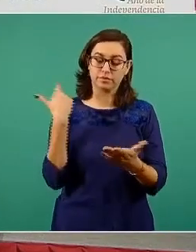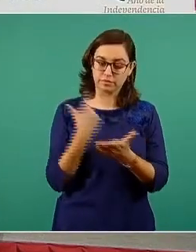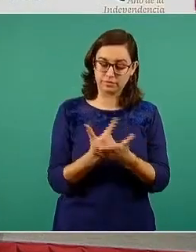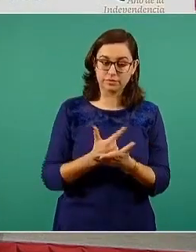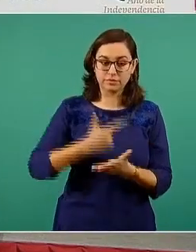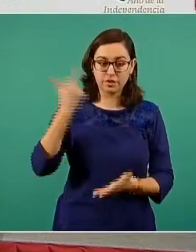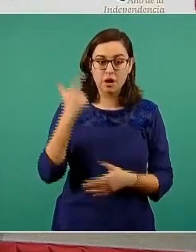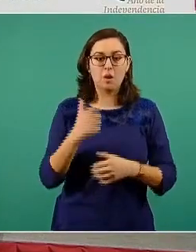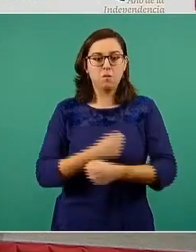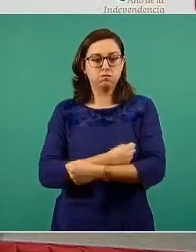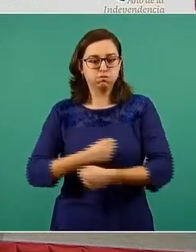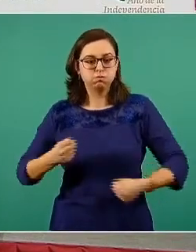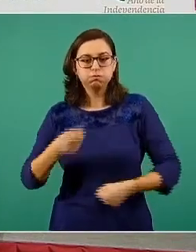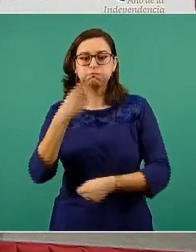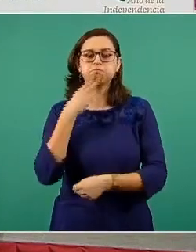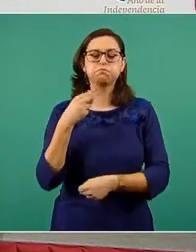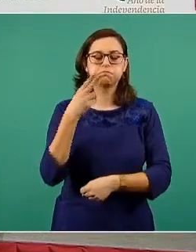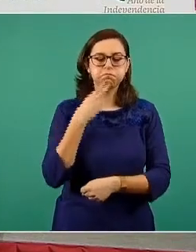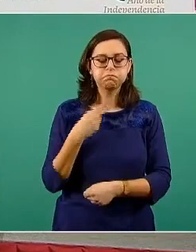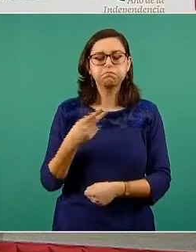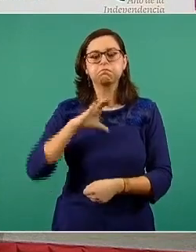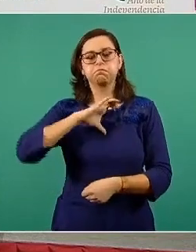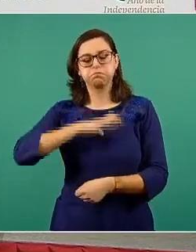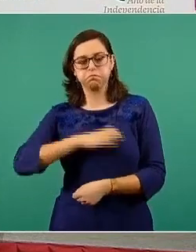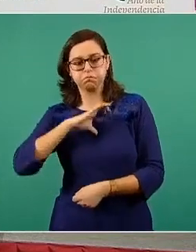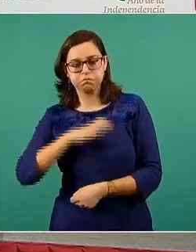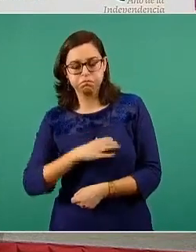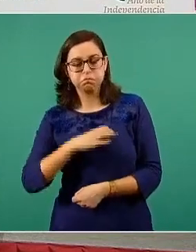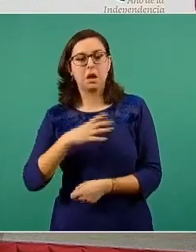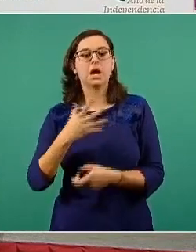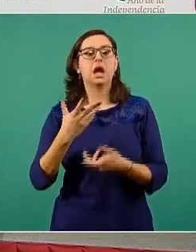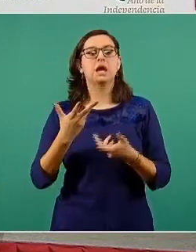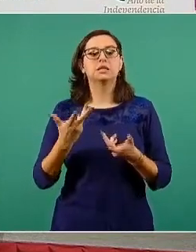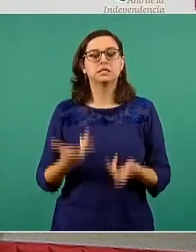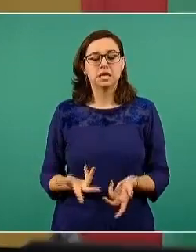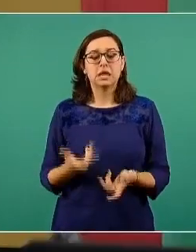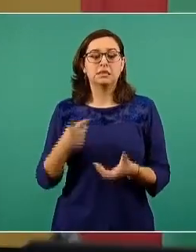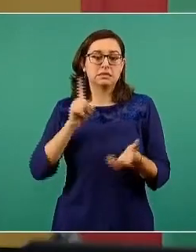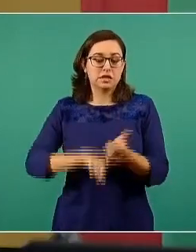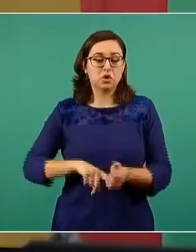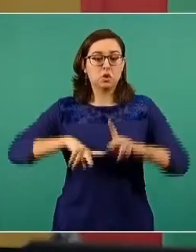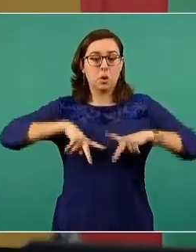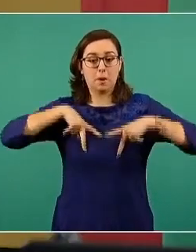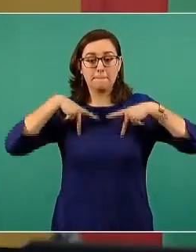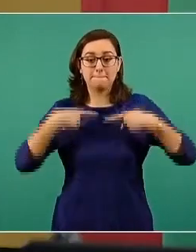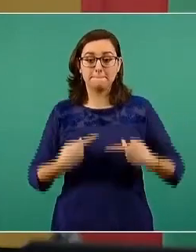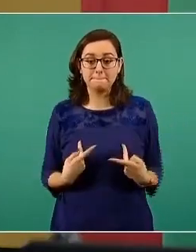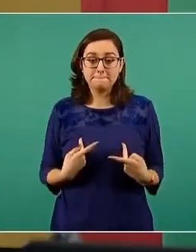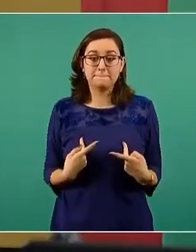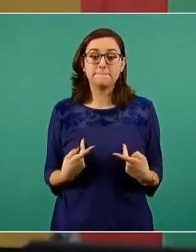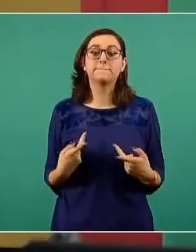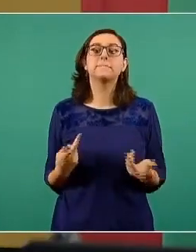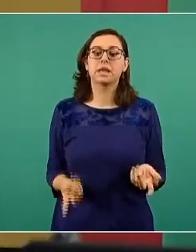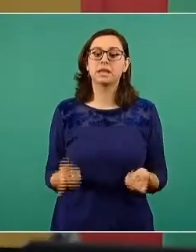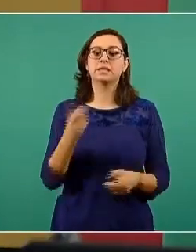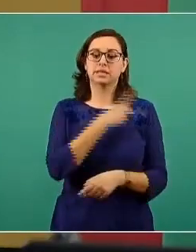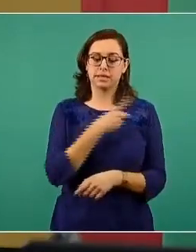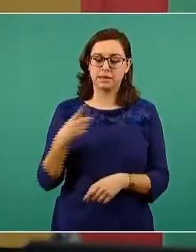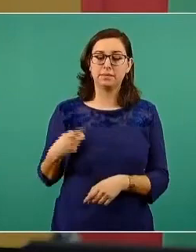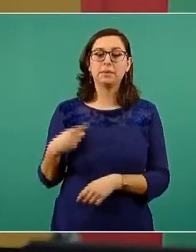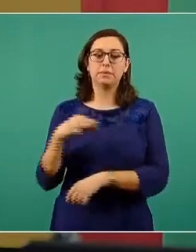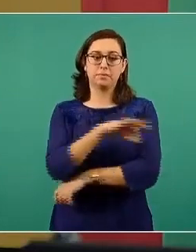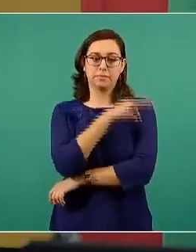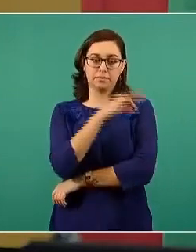crónicas, obesidad, diabetes, sobrepeso, cáncer, diversas causas de inmunosupresión, no dejen de vacunarse, se